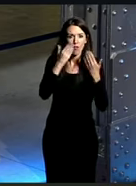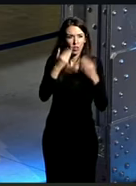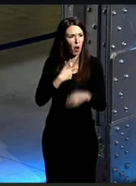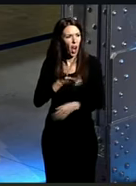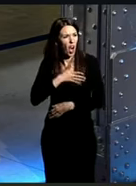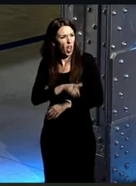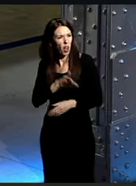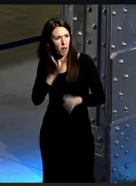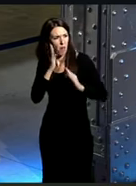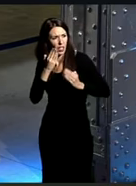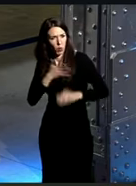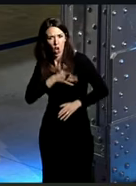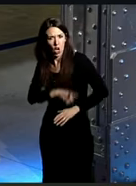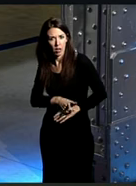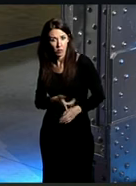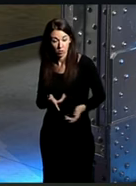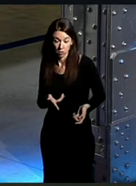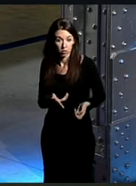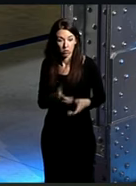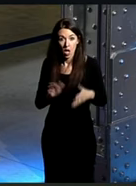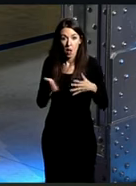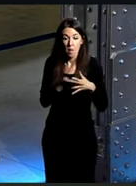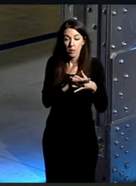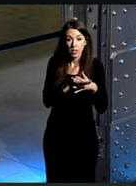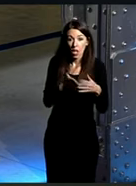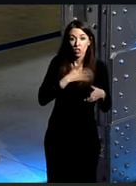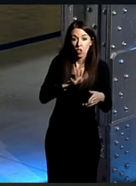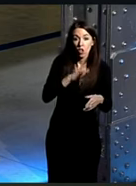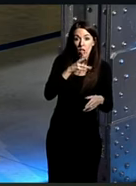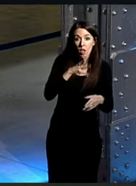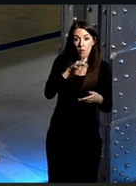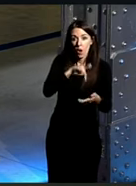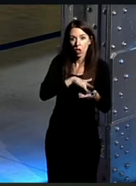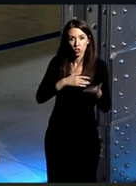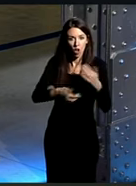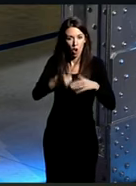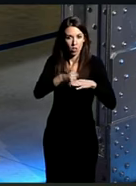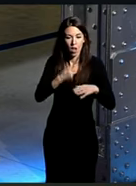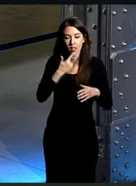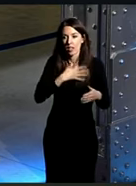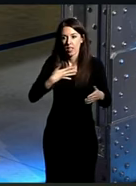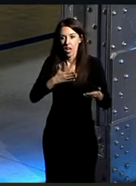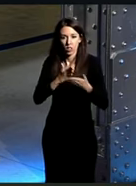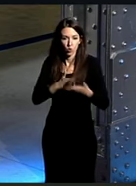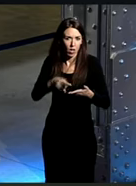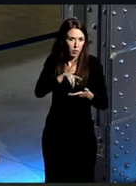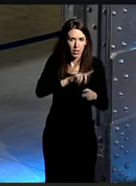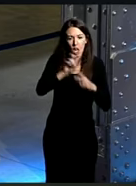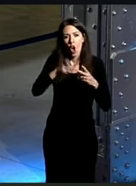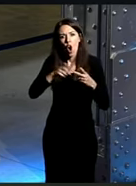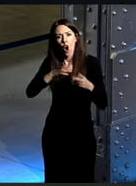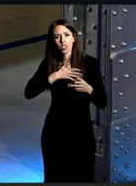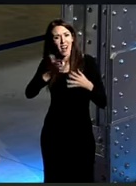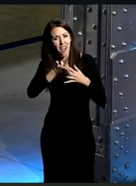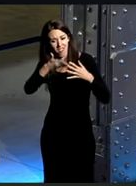nosotros no queremos ir a Facebook. La mitad no quería ir porque eran letrados y ellos quieren estudiar, repetir, etc. Y la otra mitad no querían